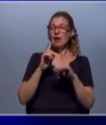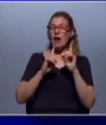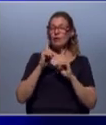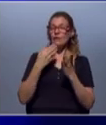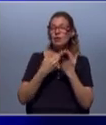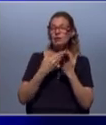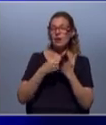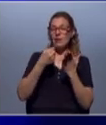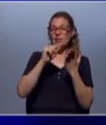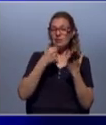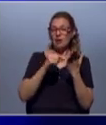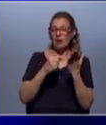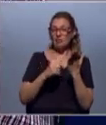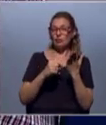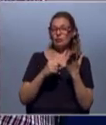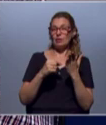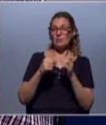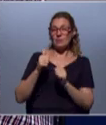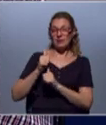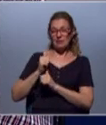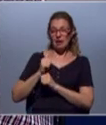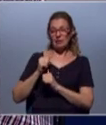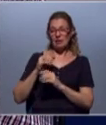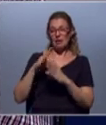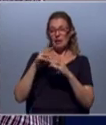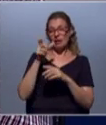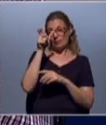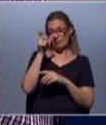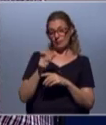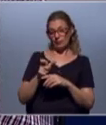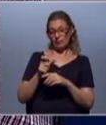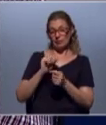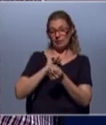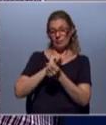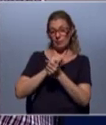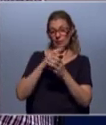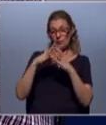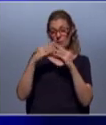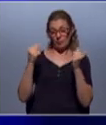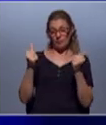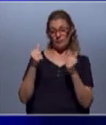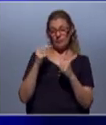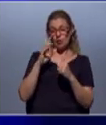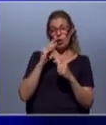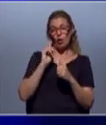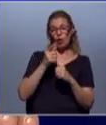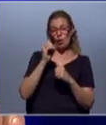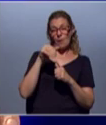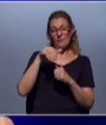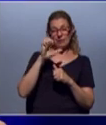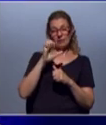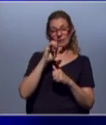datos asociados a la confesión de exmilitares con respecto a la desaparición del ex militante tupamaro roberto gomensoro que se